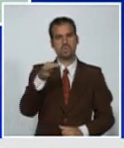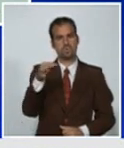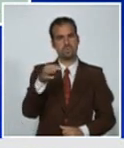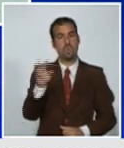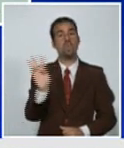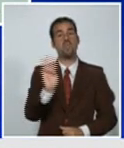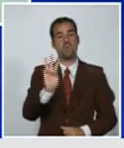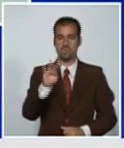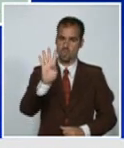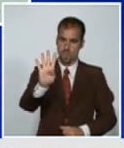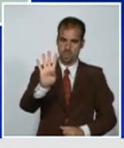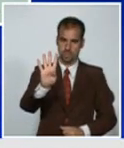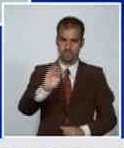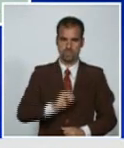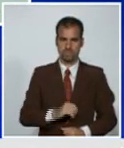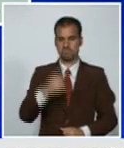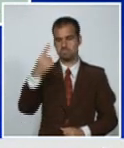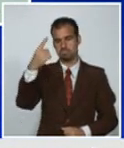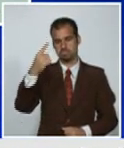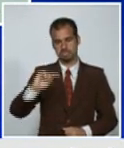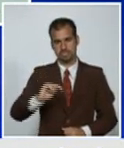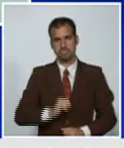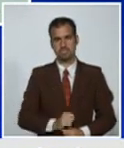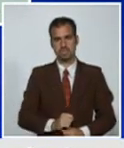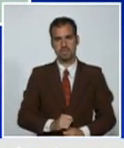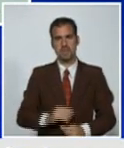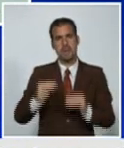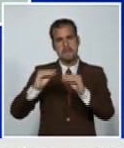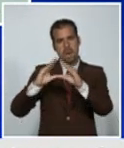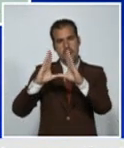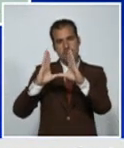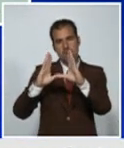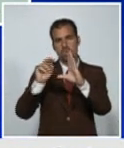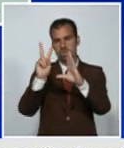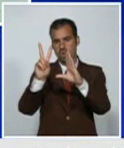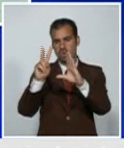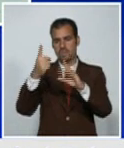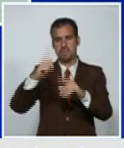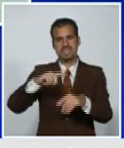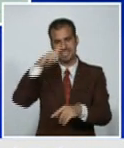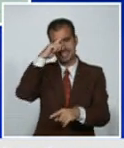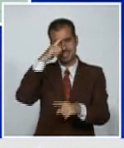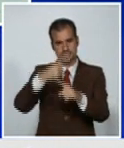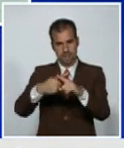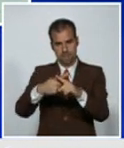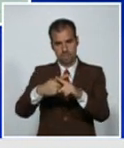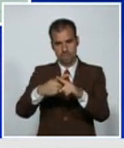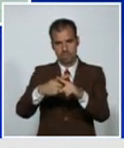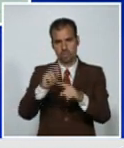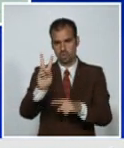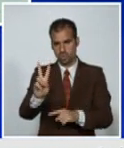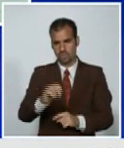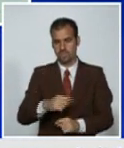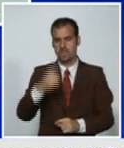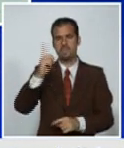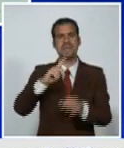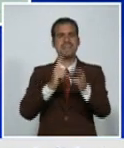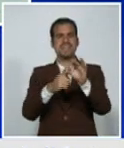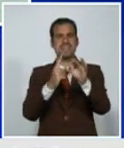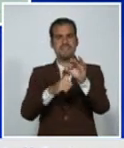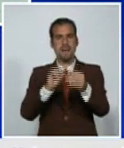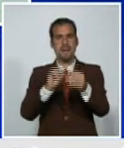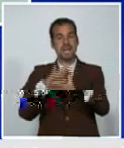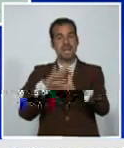Güines, 2 en Madruga y en Santa Cruz del Norte, y 1 en Quibicán y en Melena del